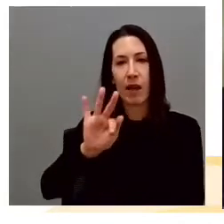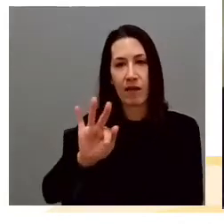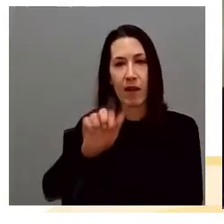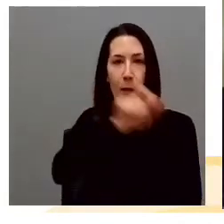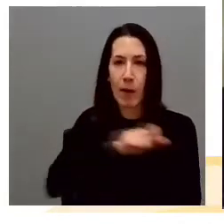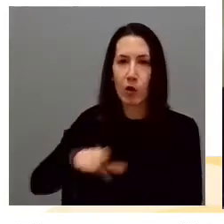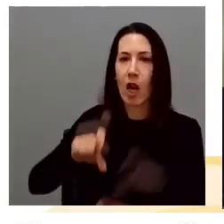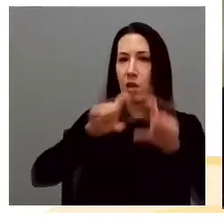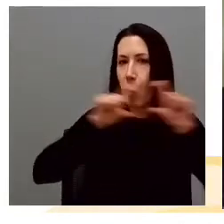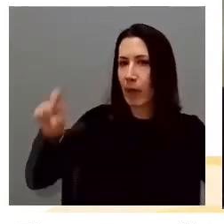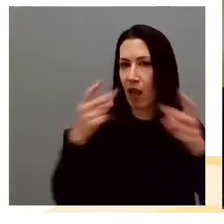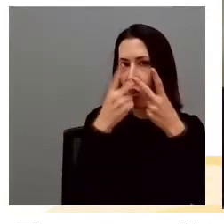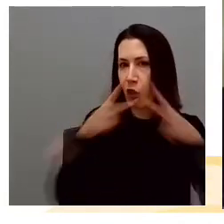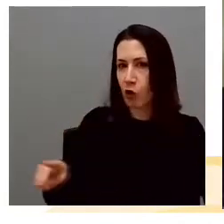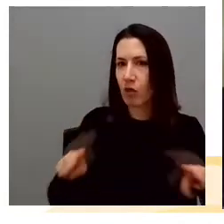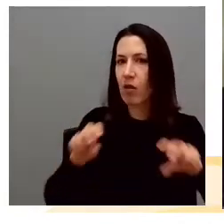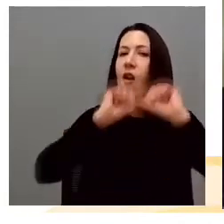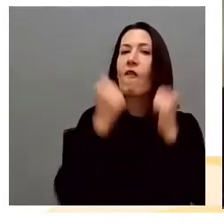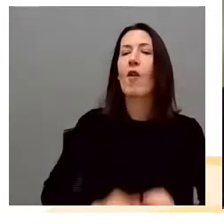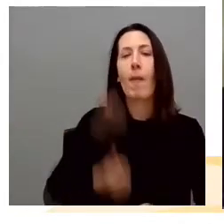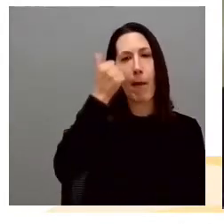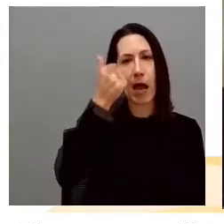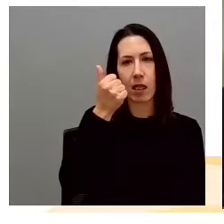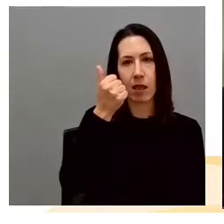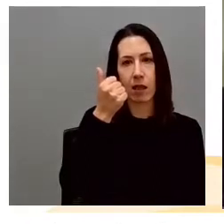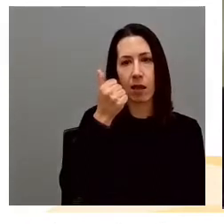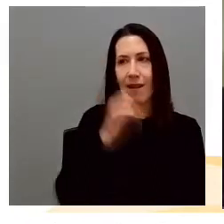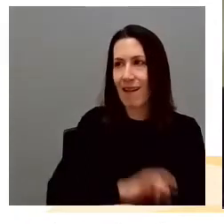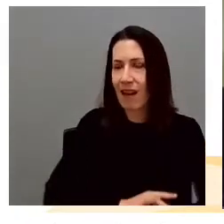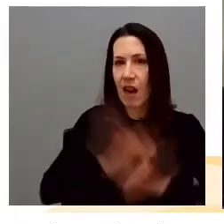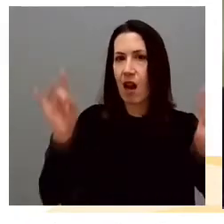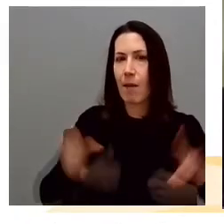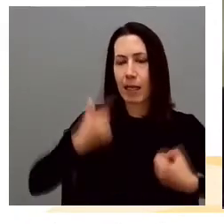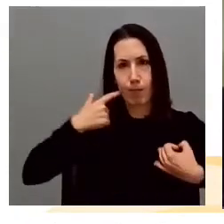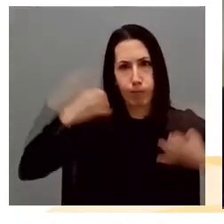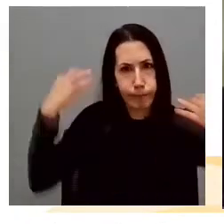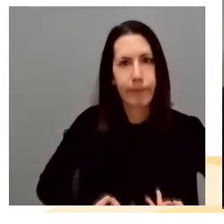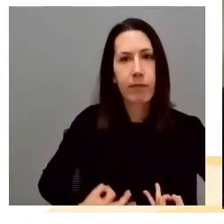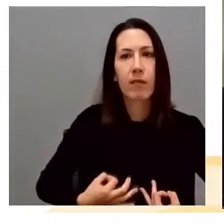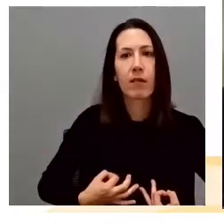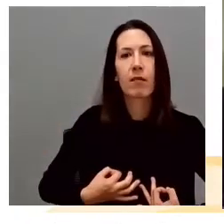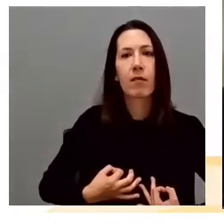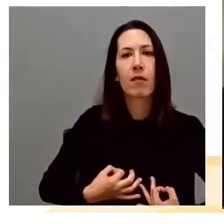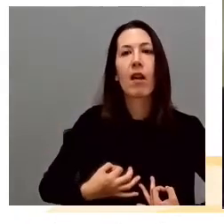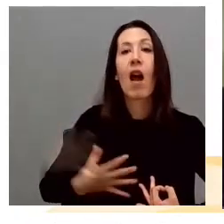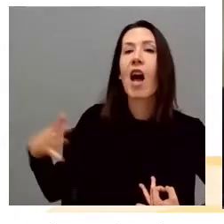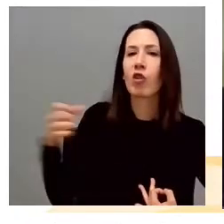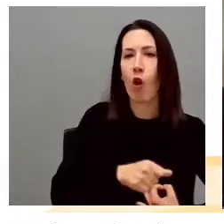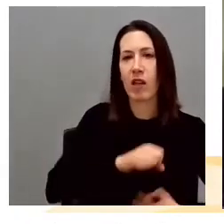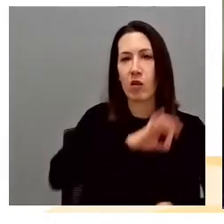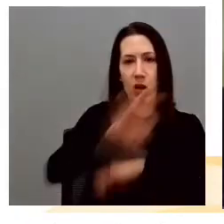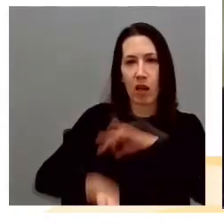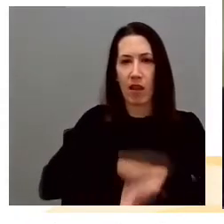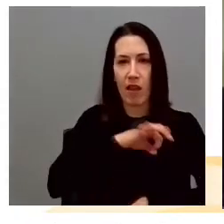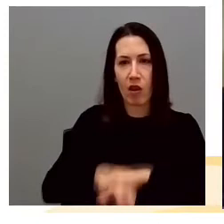las empresas, de una forma más rotunda, más decidida, a todas y a cada una de las organizaciones